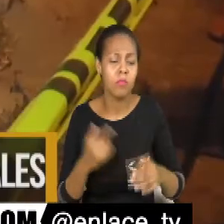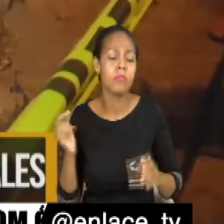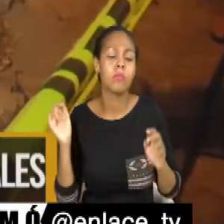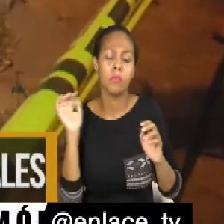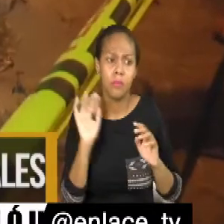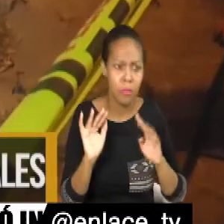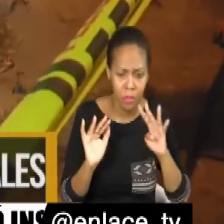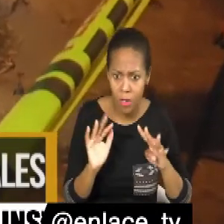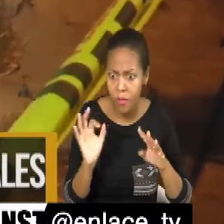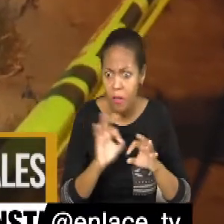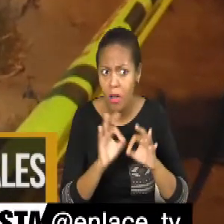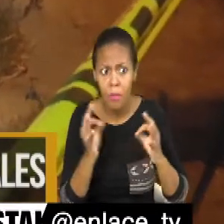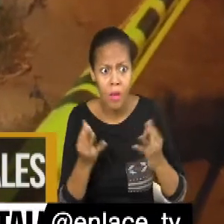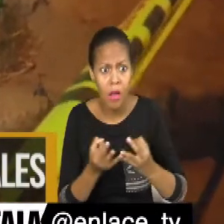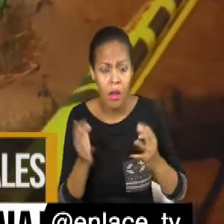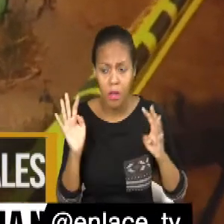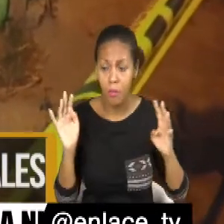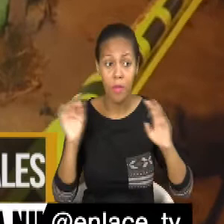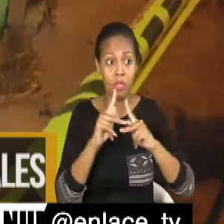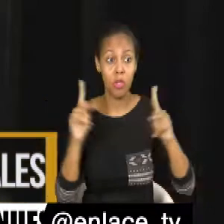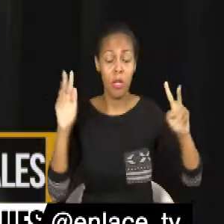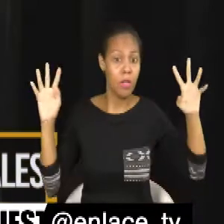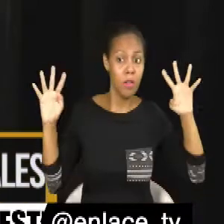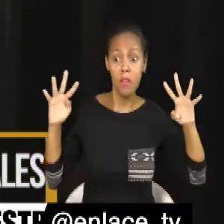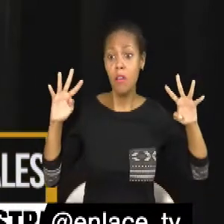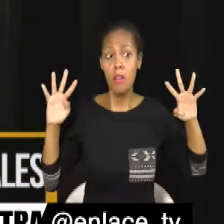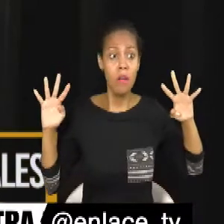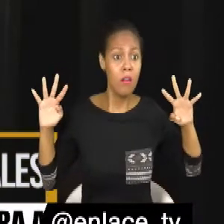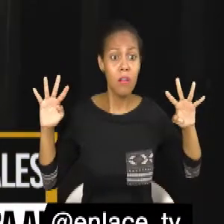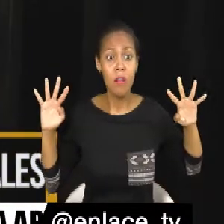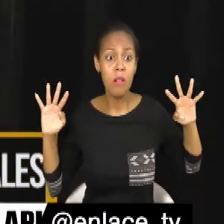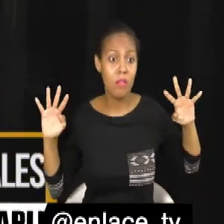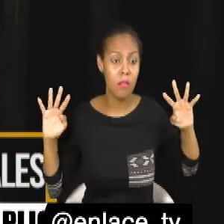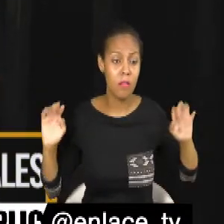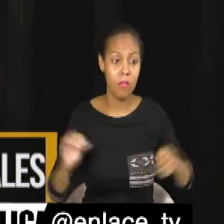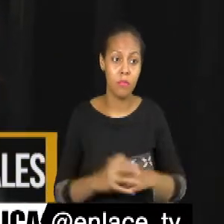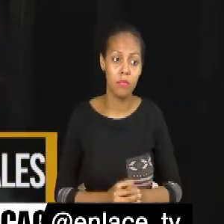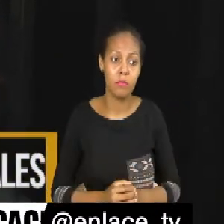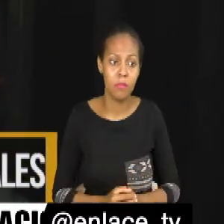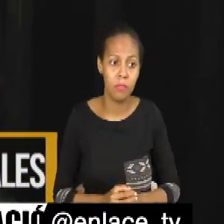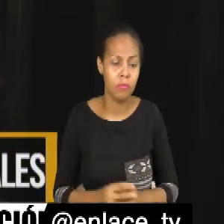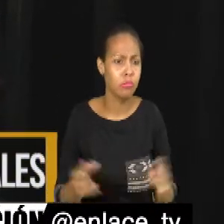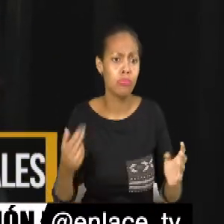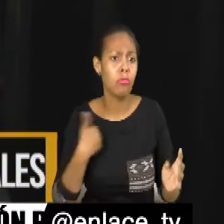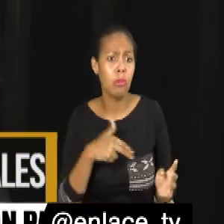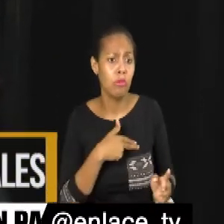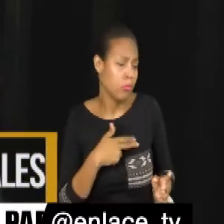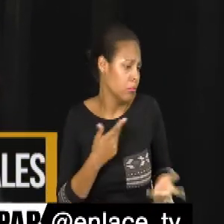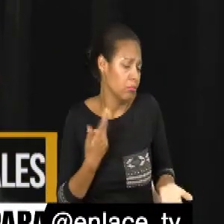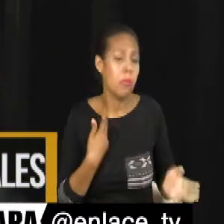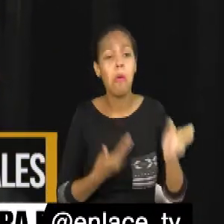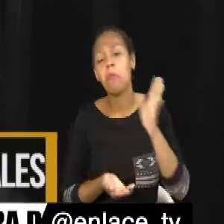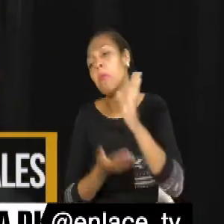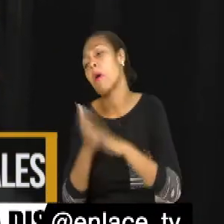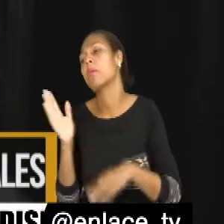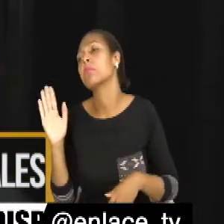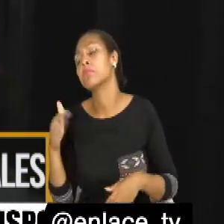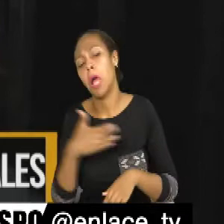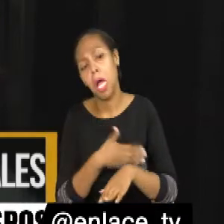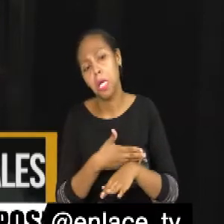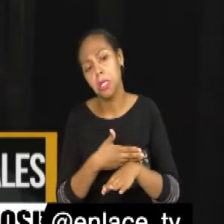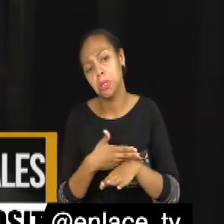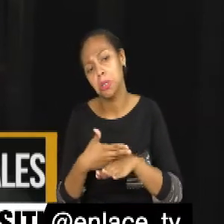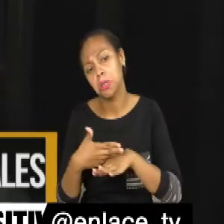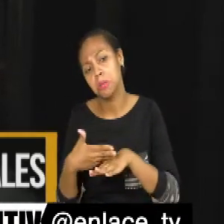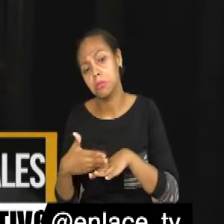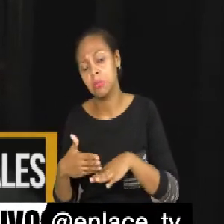En el lugar se vivieron escenas de dolor. Estábamos en el momento, porque nosotros habíamos salido a hacer una vuelta, entonces regresamos más tarde,